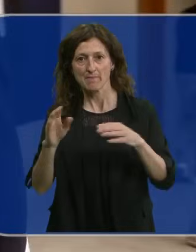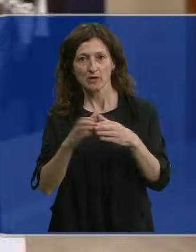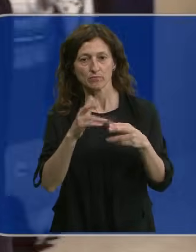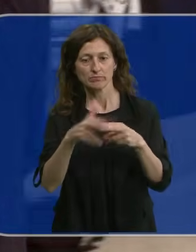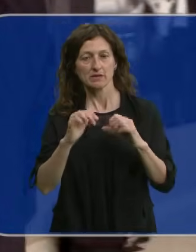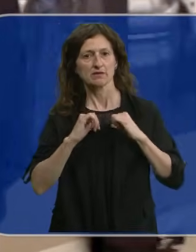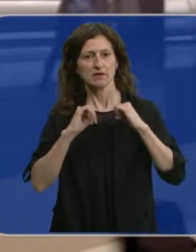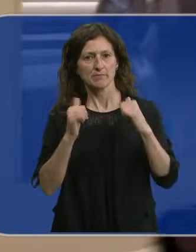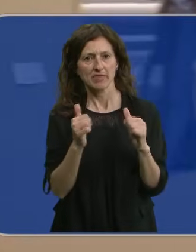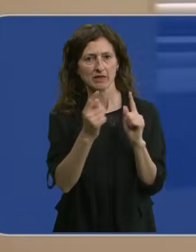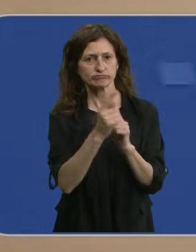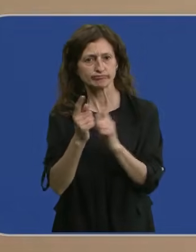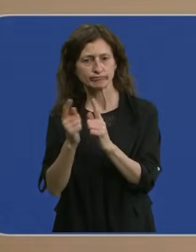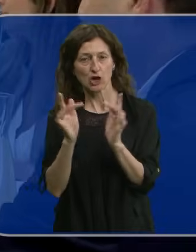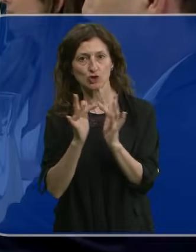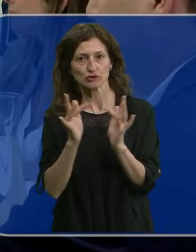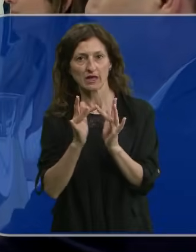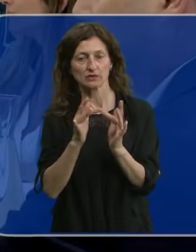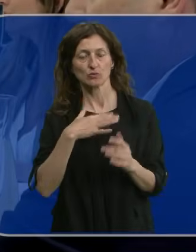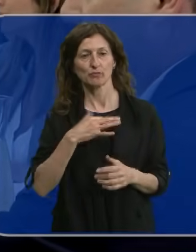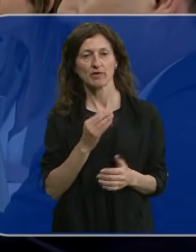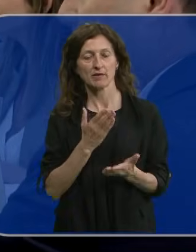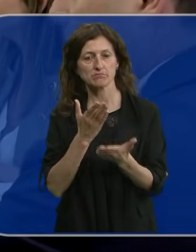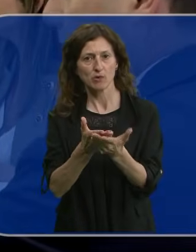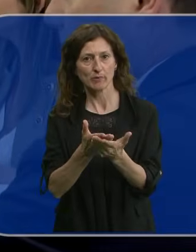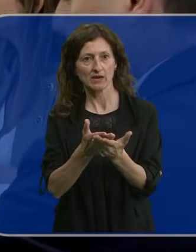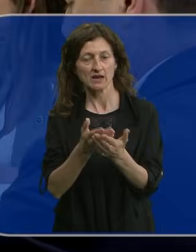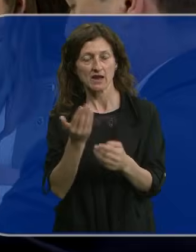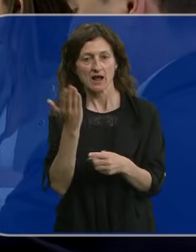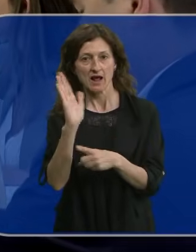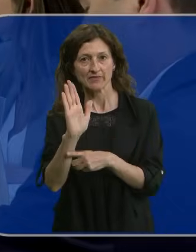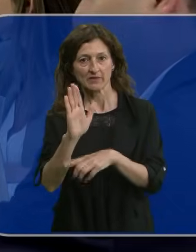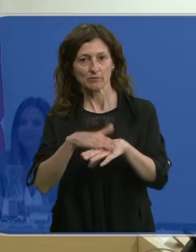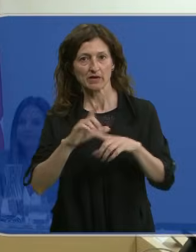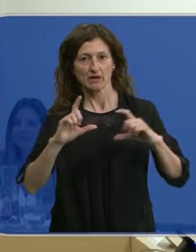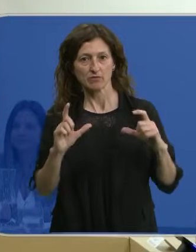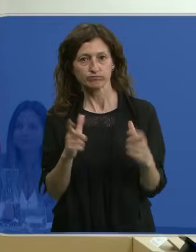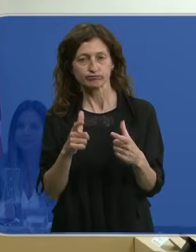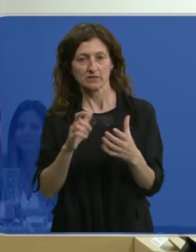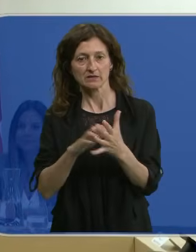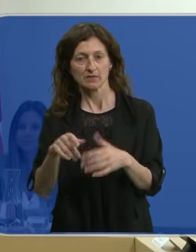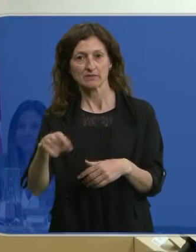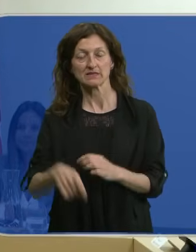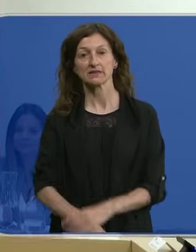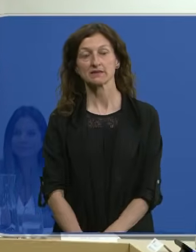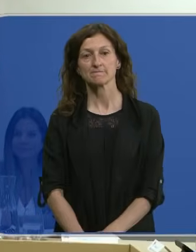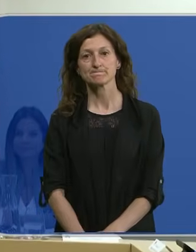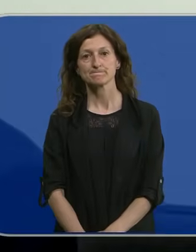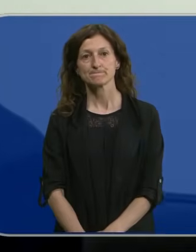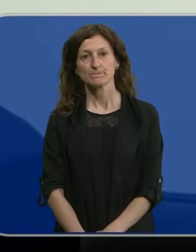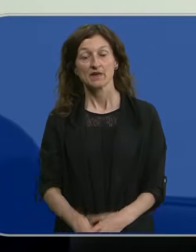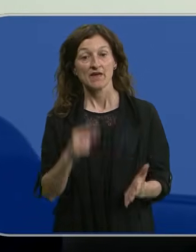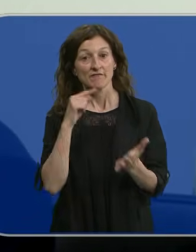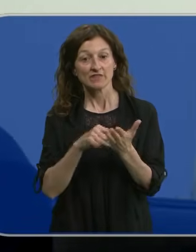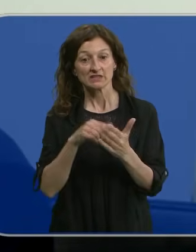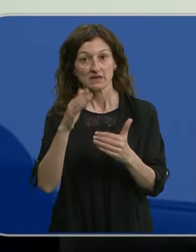para comenzar esa ronda de contactos y proponer así un candidato a la presidencia de la Junta. Recordamos que la